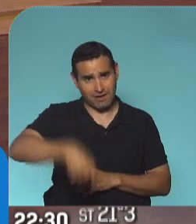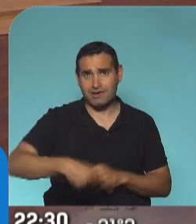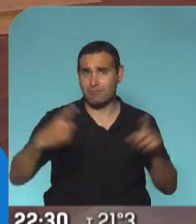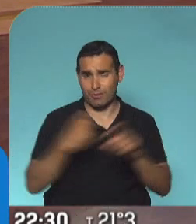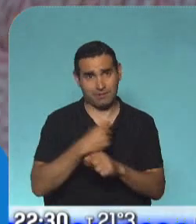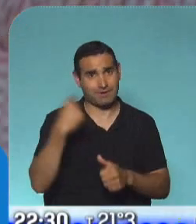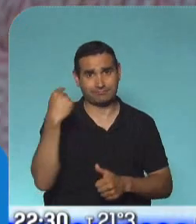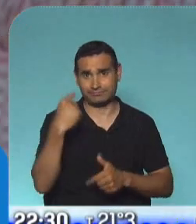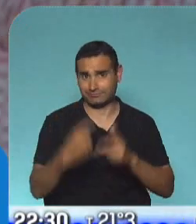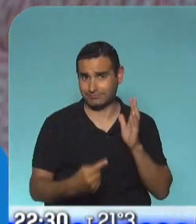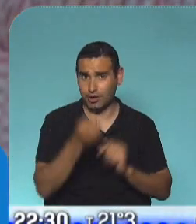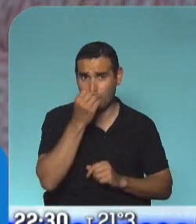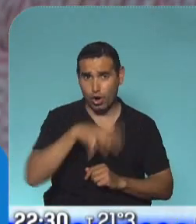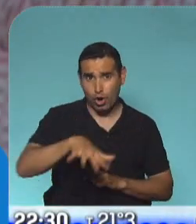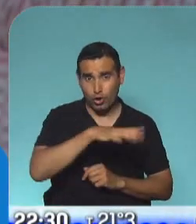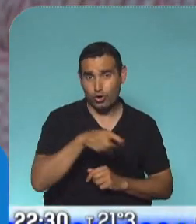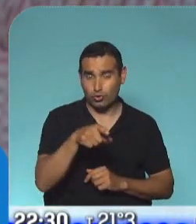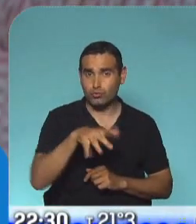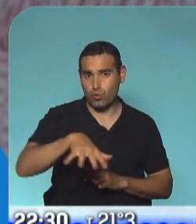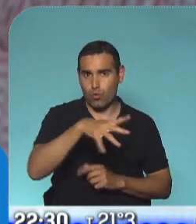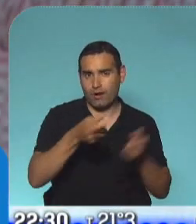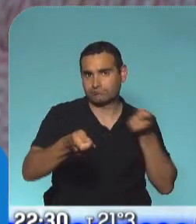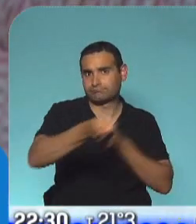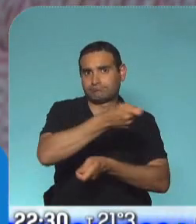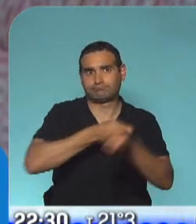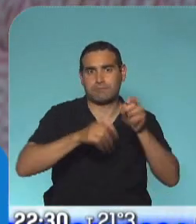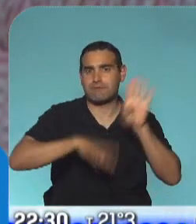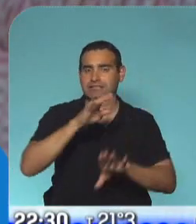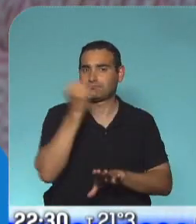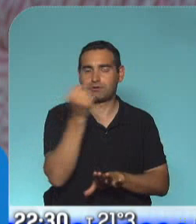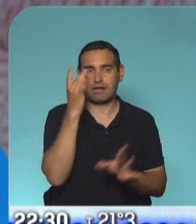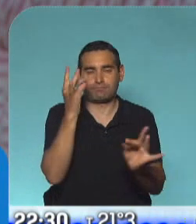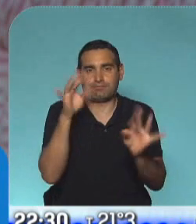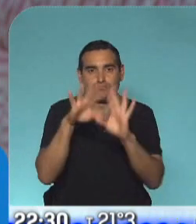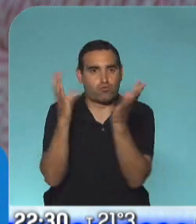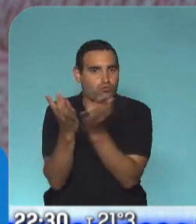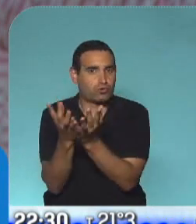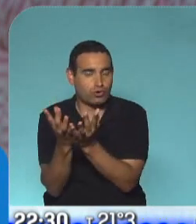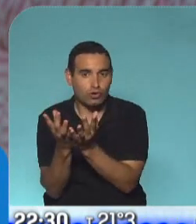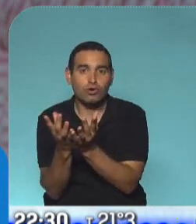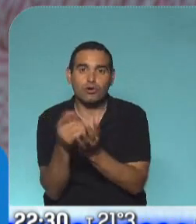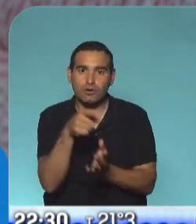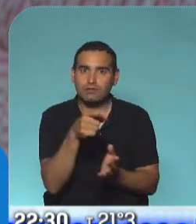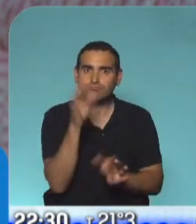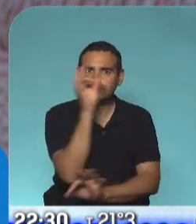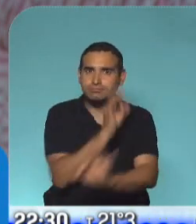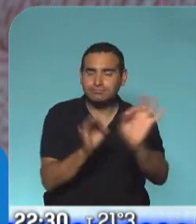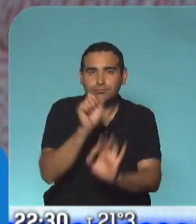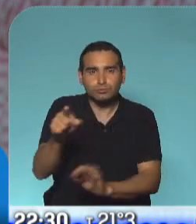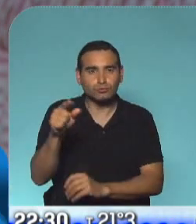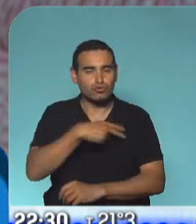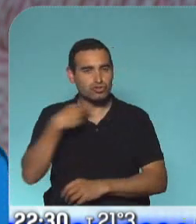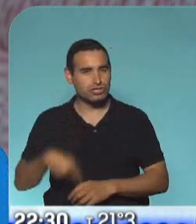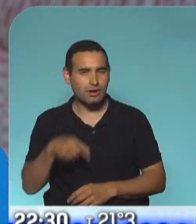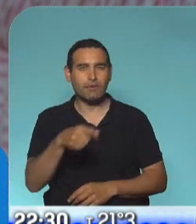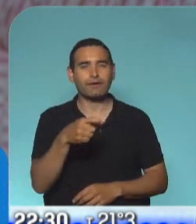Hong Kong, uno de los centros financieros del mundo más importantes y de alta estrategia para China, con esta idea